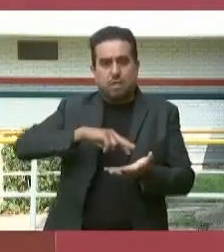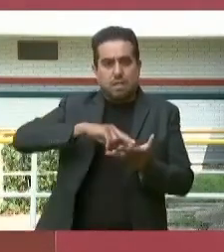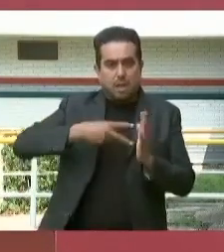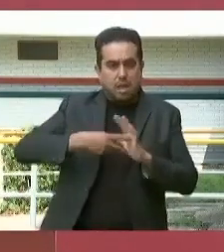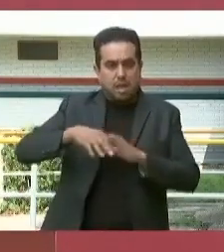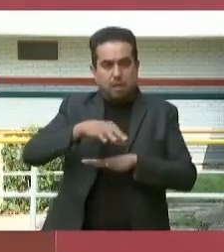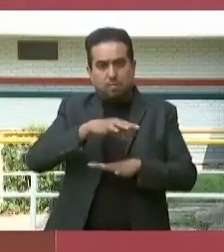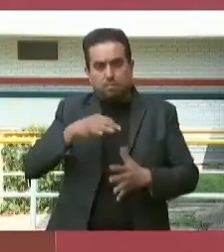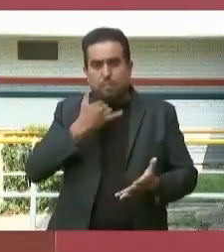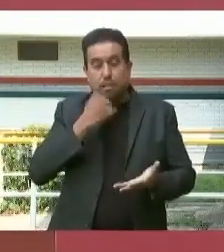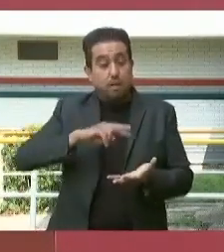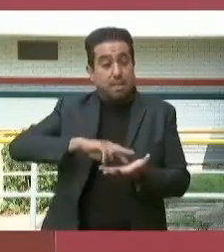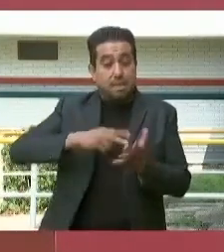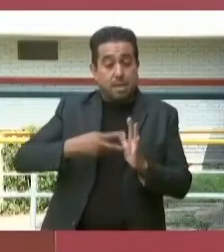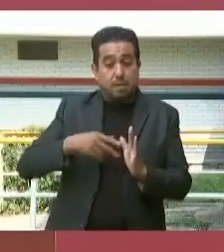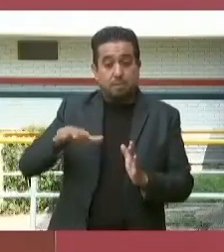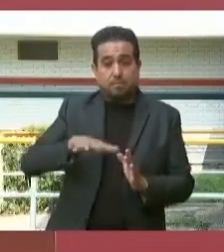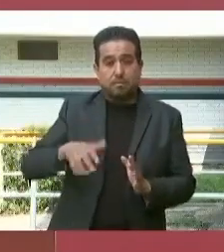683